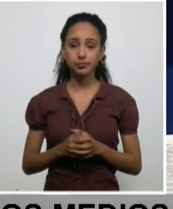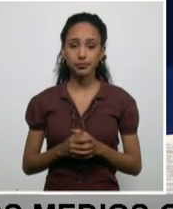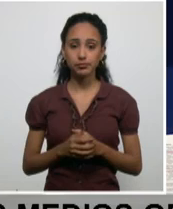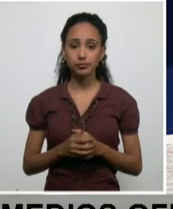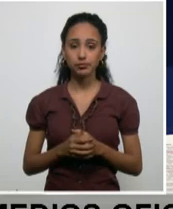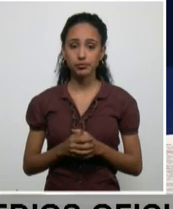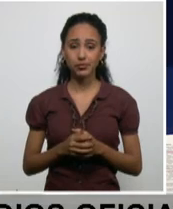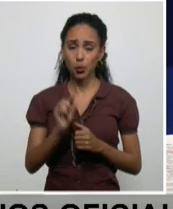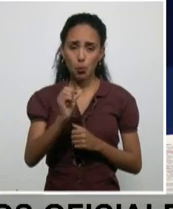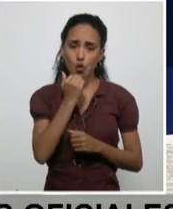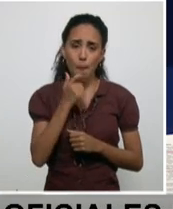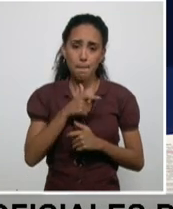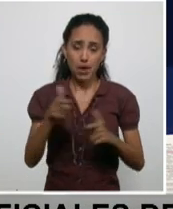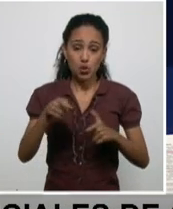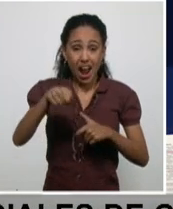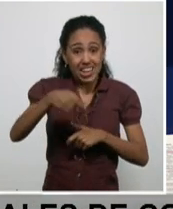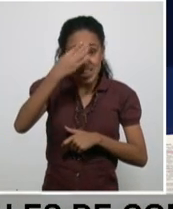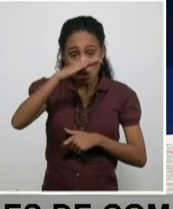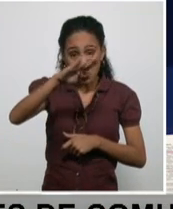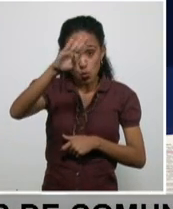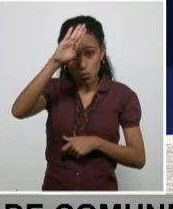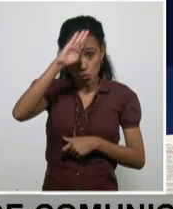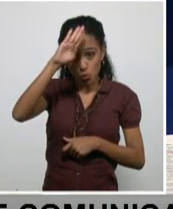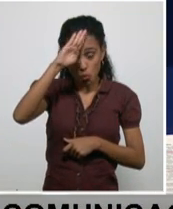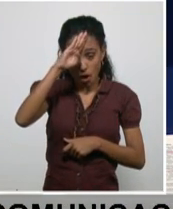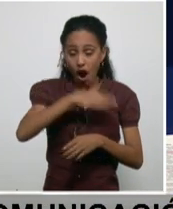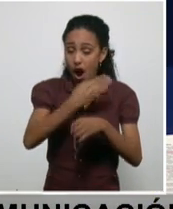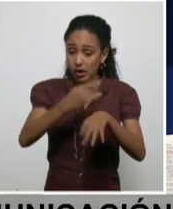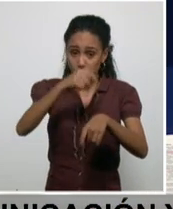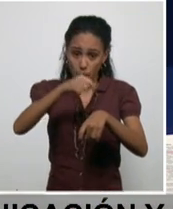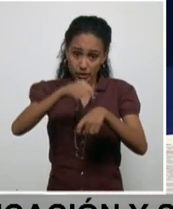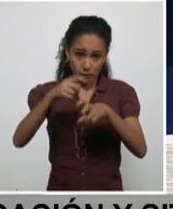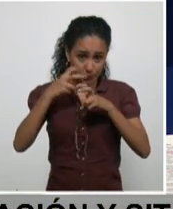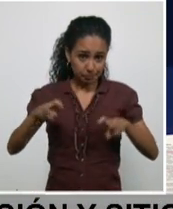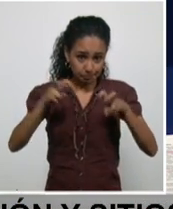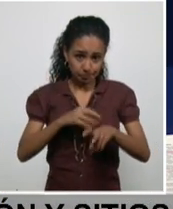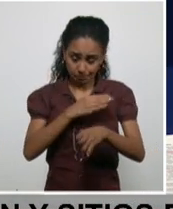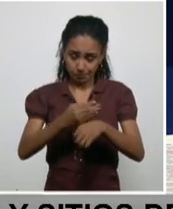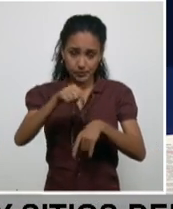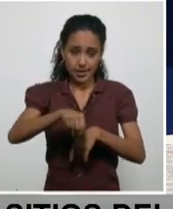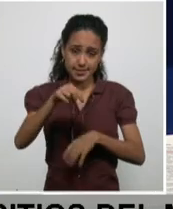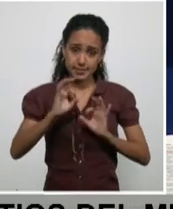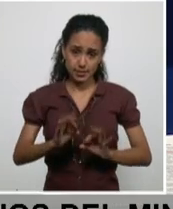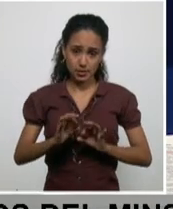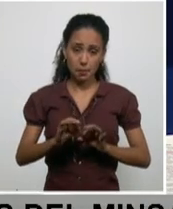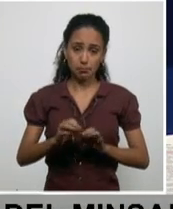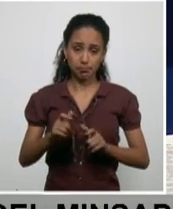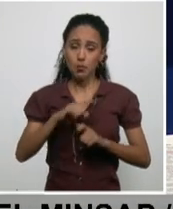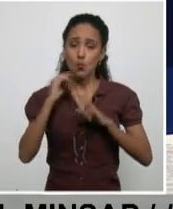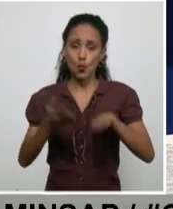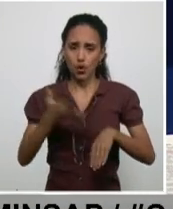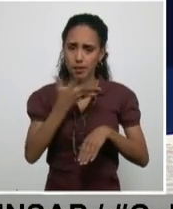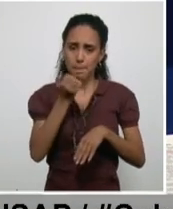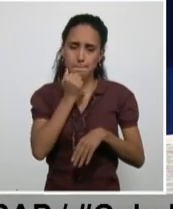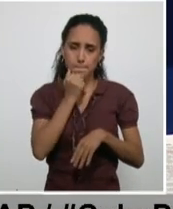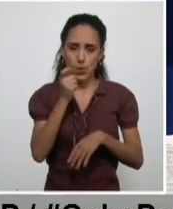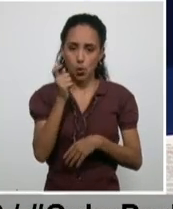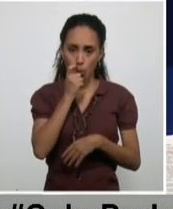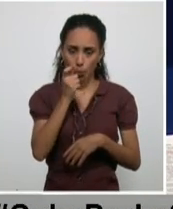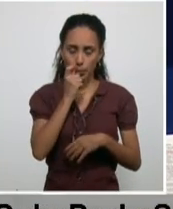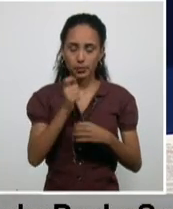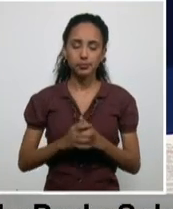es un poco mayor en nuestro país, en lo que hemos encontrado. Es verdad que cuando se han investigado muchas de